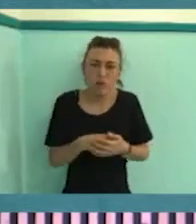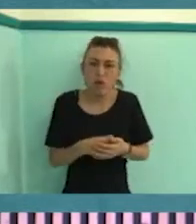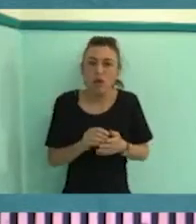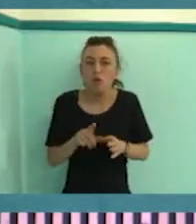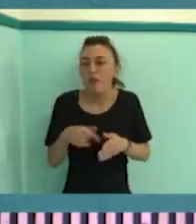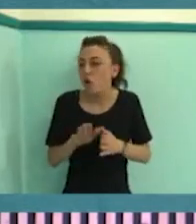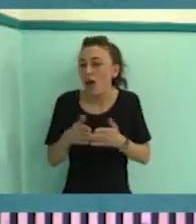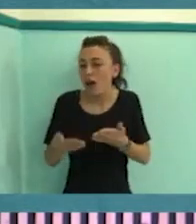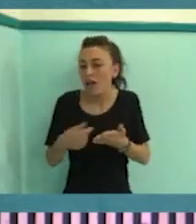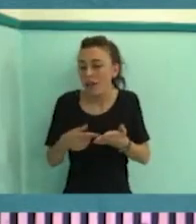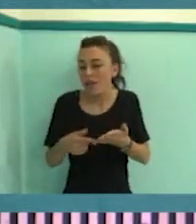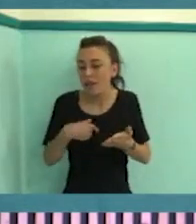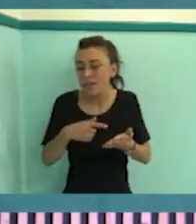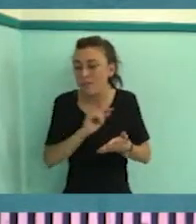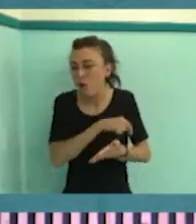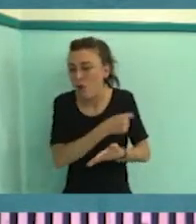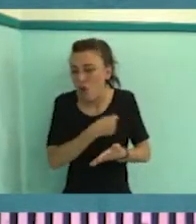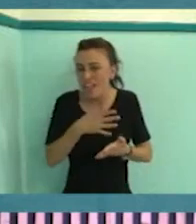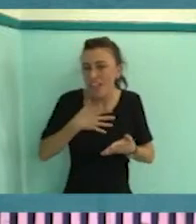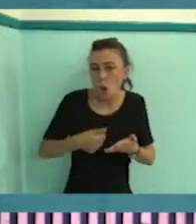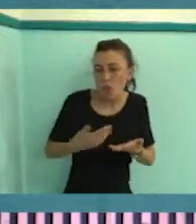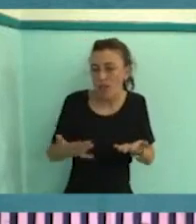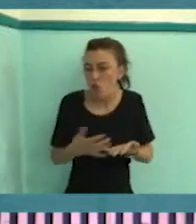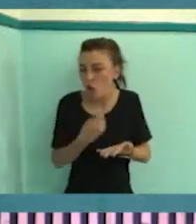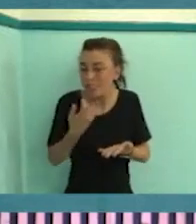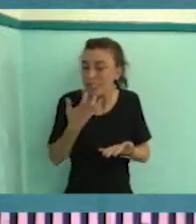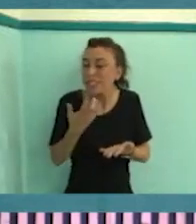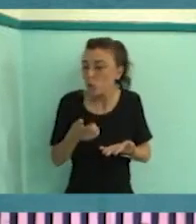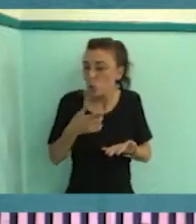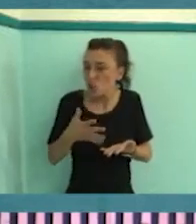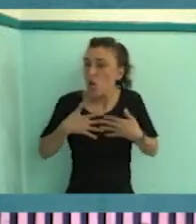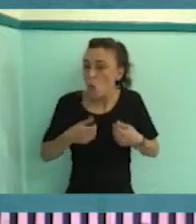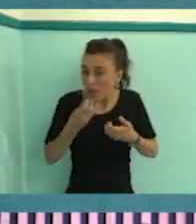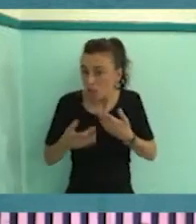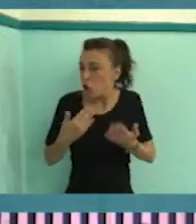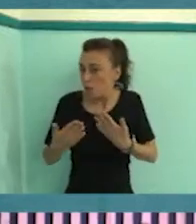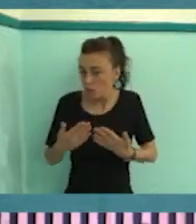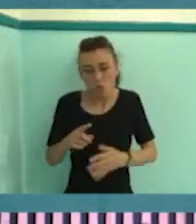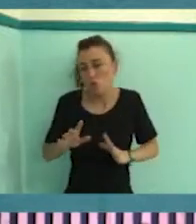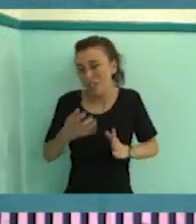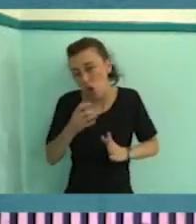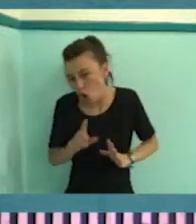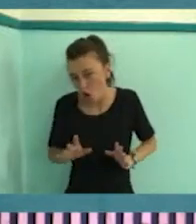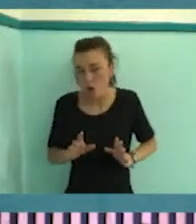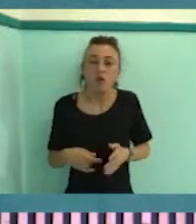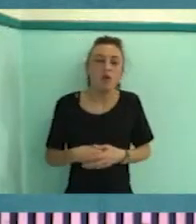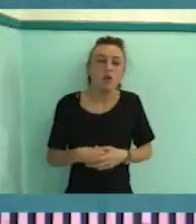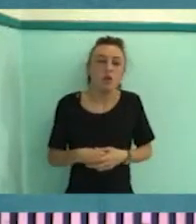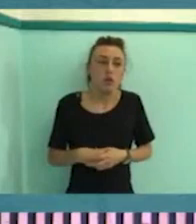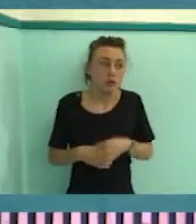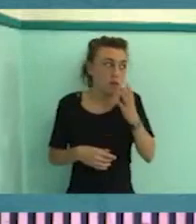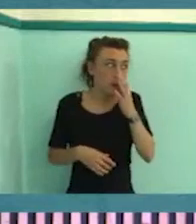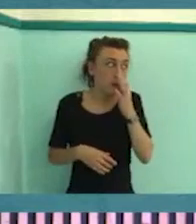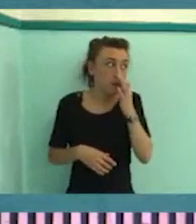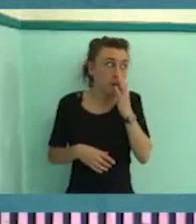de vacunación cartilla de todo Quiero saber puedo hablar contigo si tú estás bien de salud si no yo contigo no voy a hablar no voy a hacer asunciones sobre las personas que estáis aquí porque entiendo que